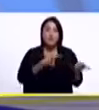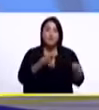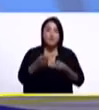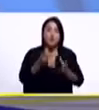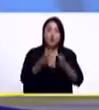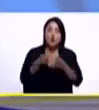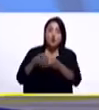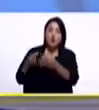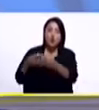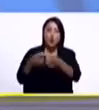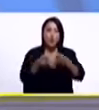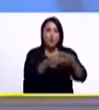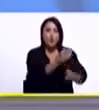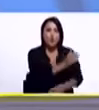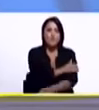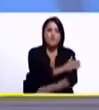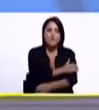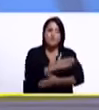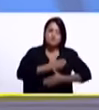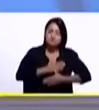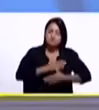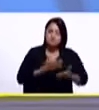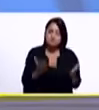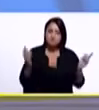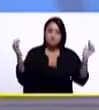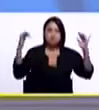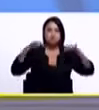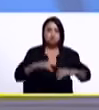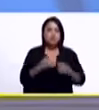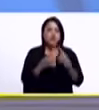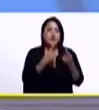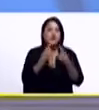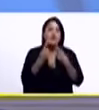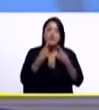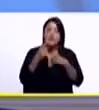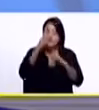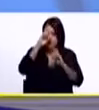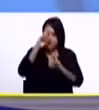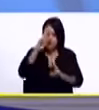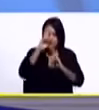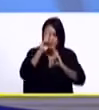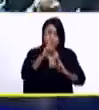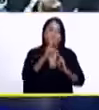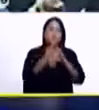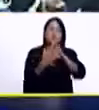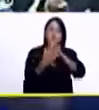oposición, nuestras manos abiertas para el diálogo, el entendimiento, el respeto.